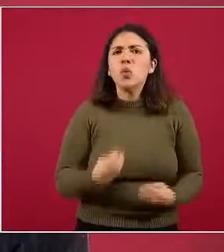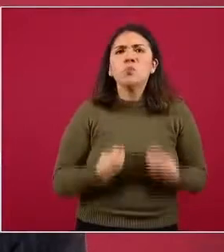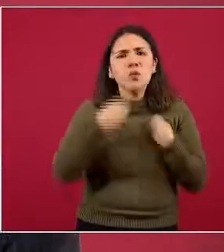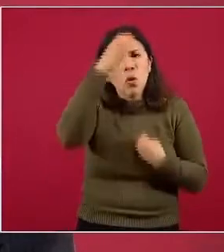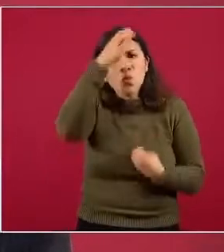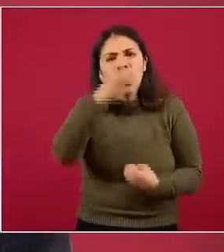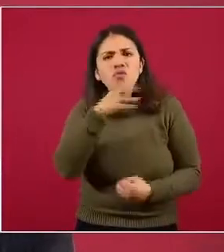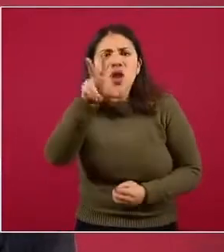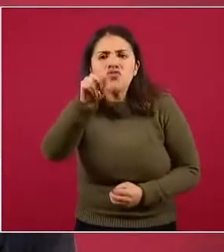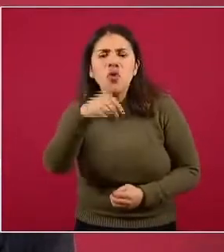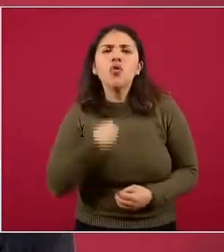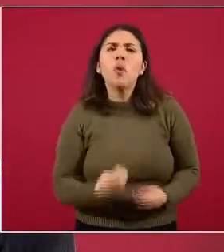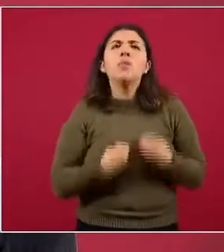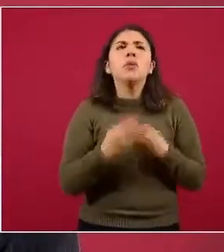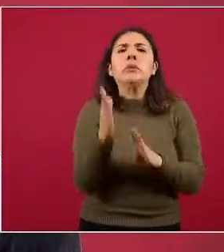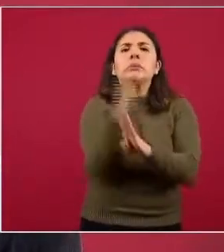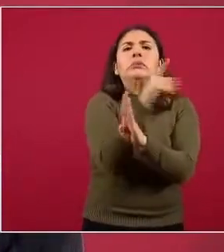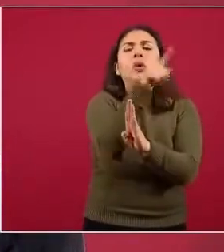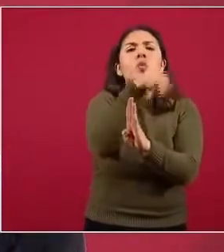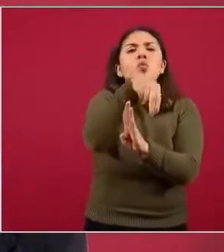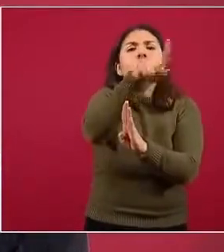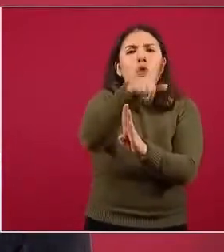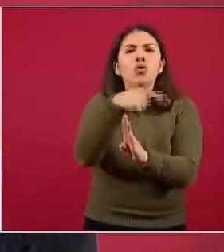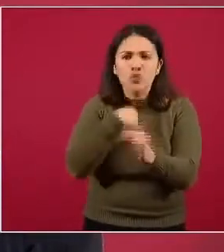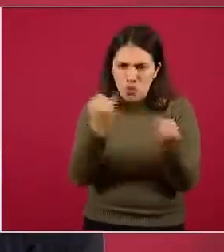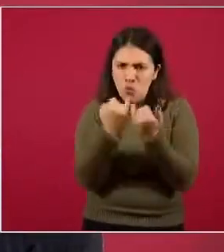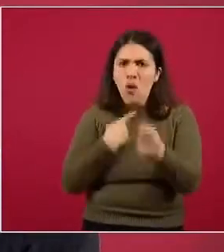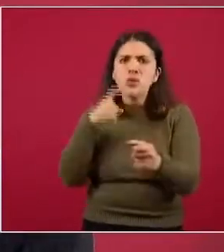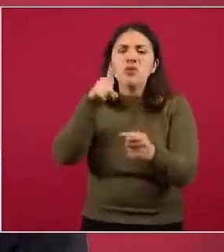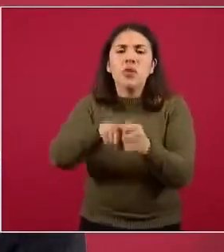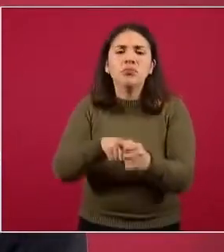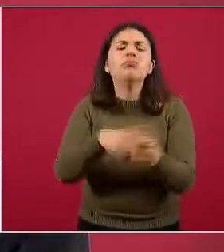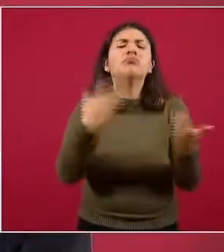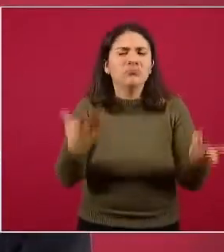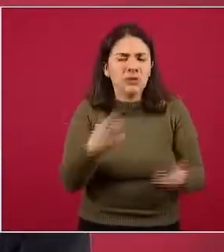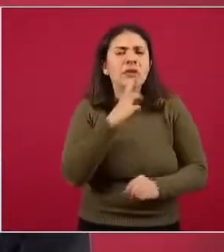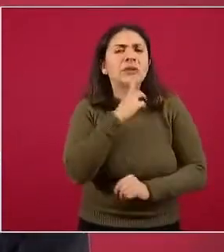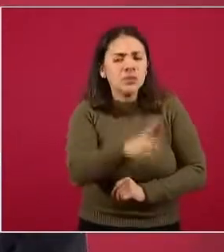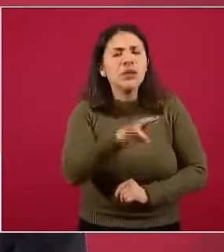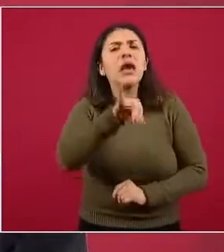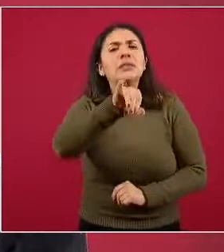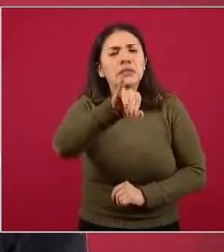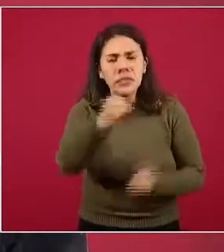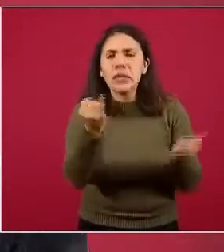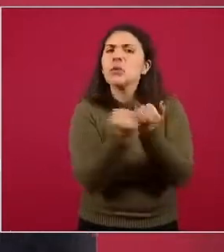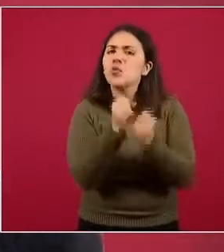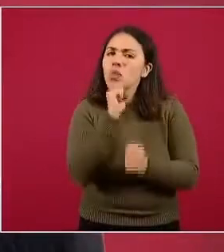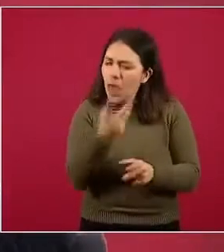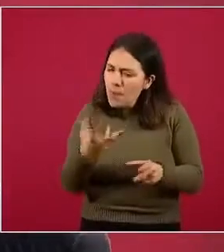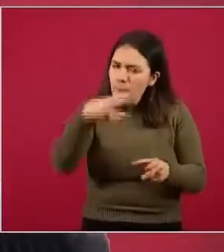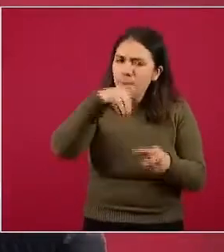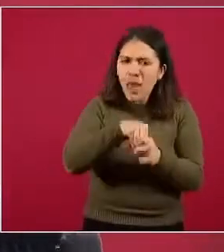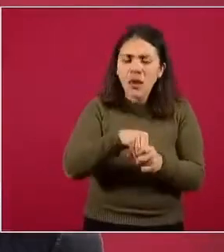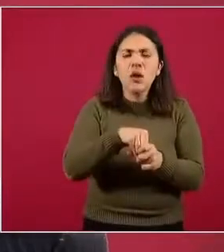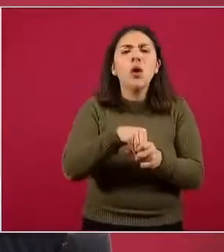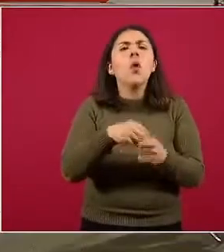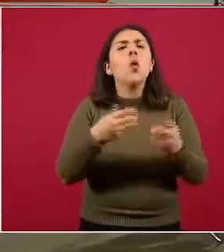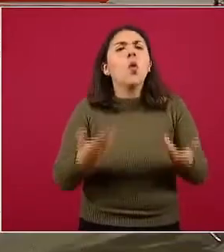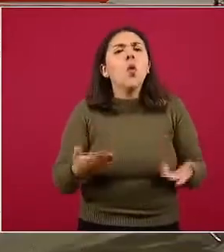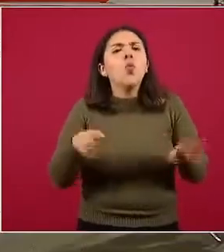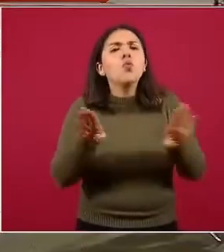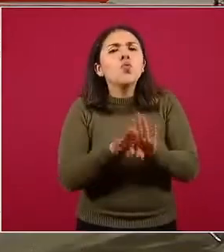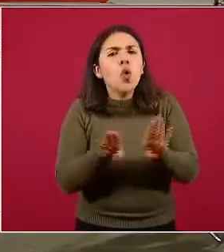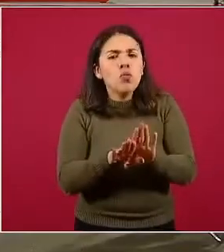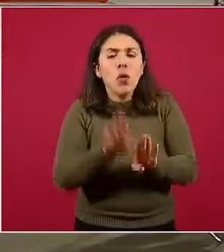pero vivo en Nuevo León, por ejemplo? ¿Por qué no me incluyen? La respuesta es sí, también van a ser incluidos. ¿De qué manera? En